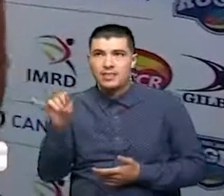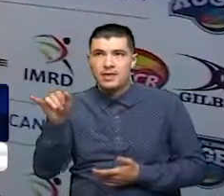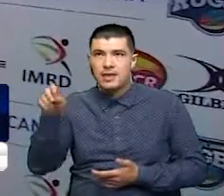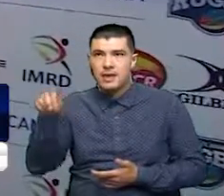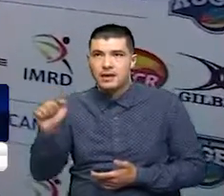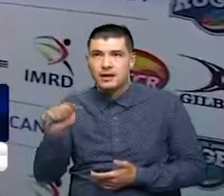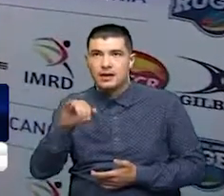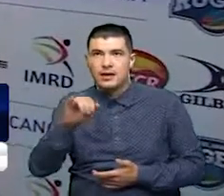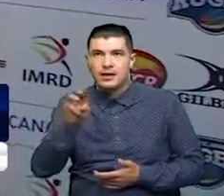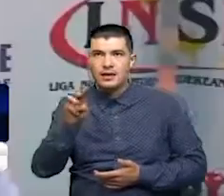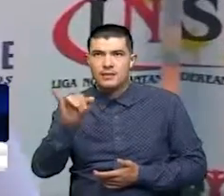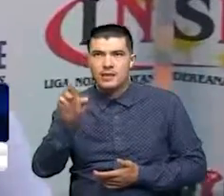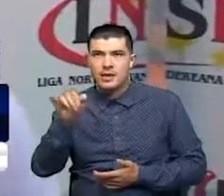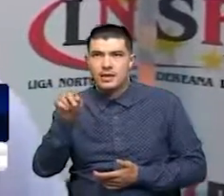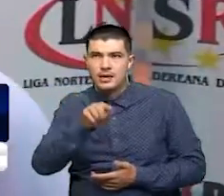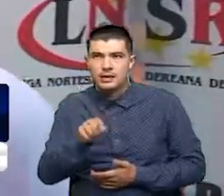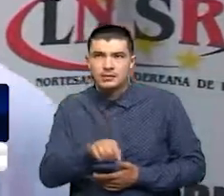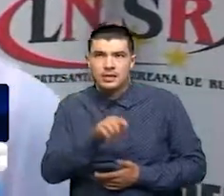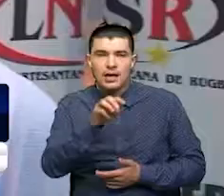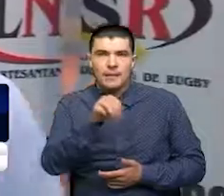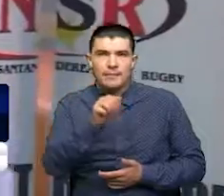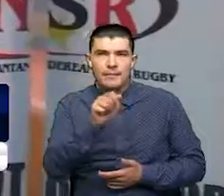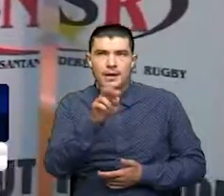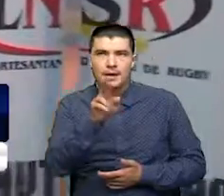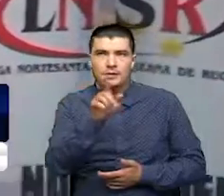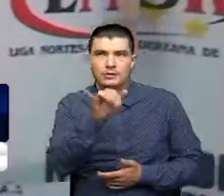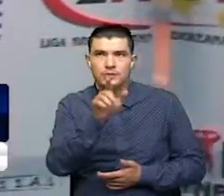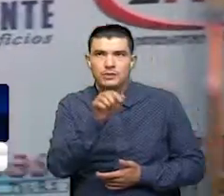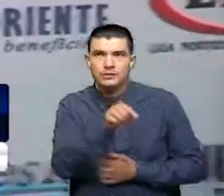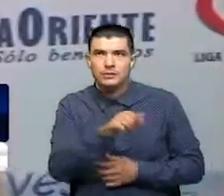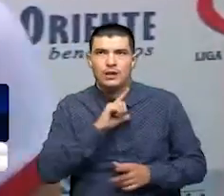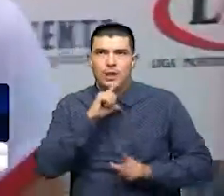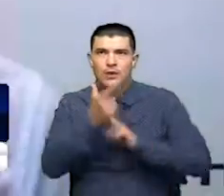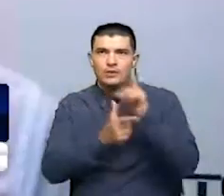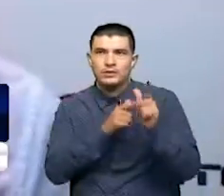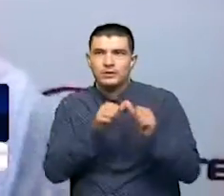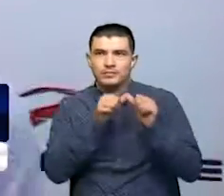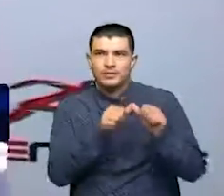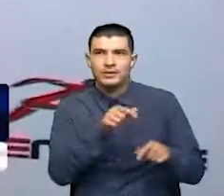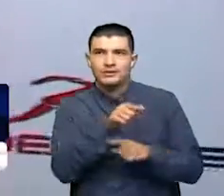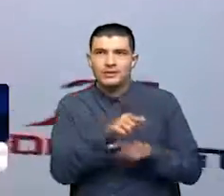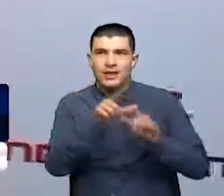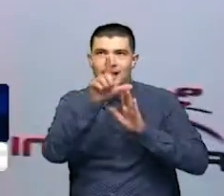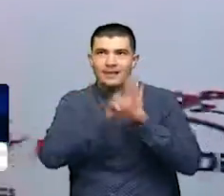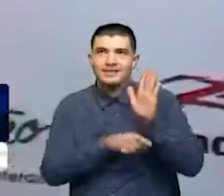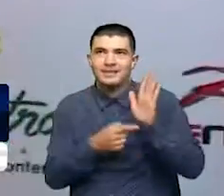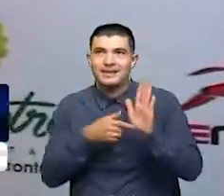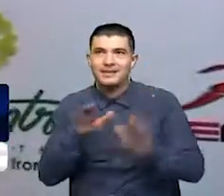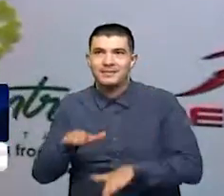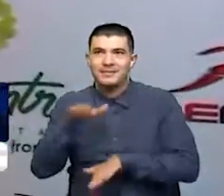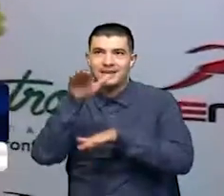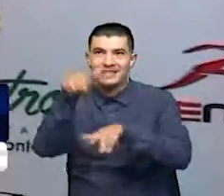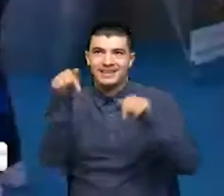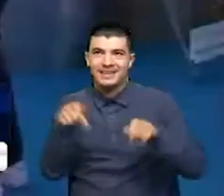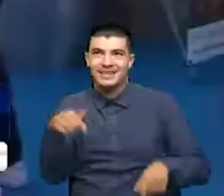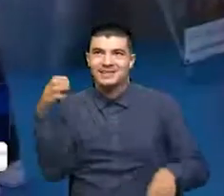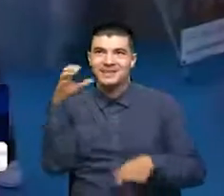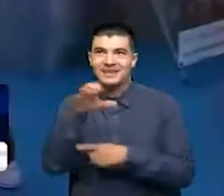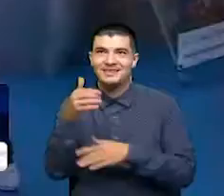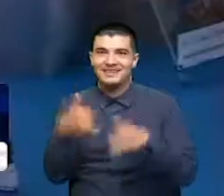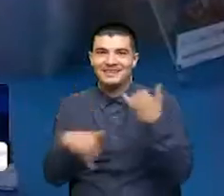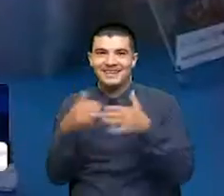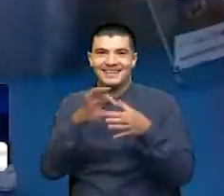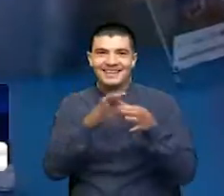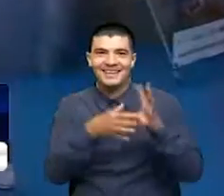silvia pereira y maryuri romero del club carboneros luchan por quedar en la lista definitiva que representará al país en los juegos olímpicos de la